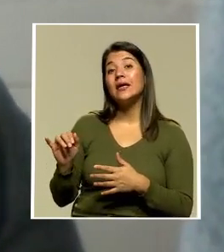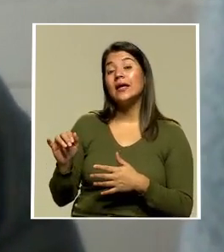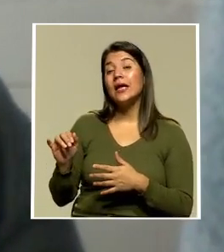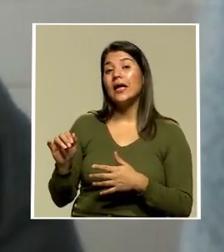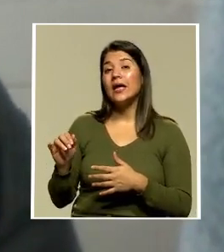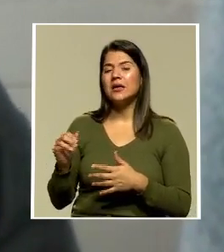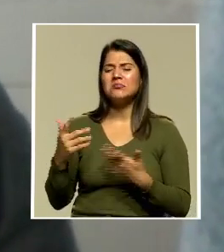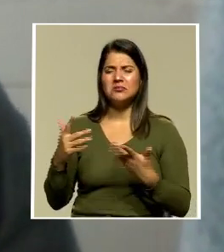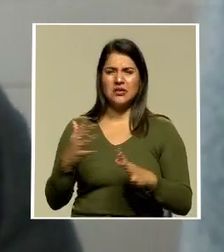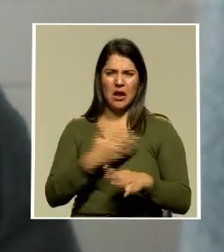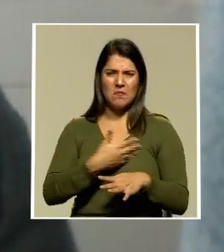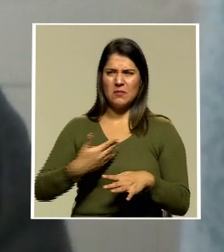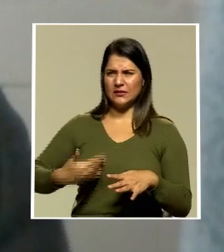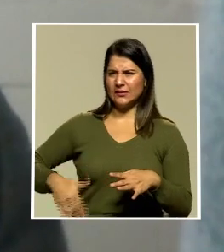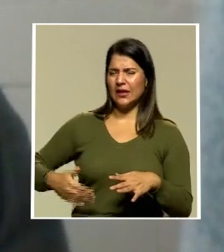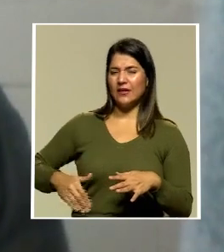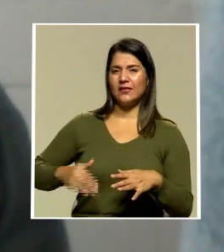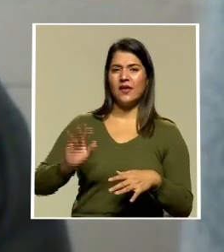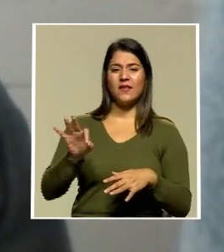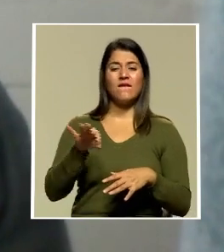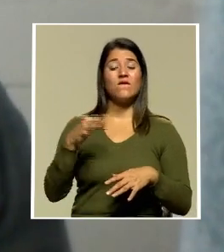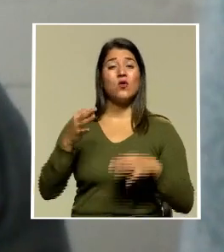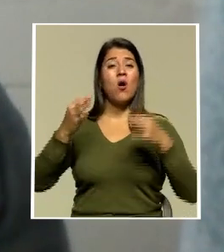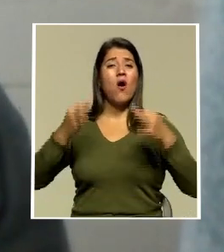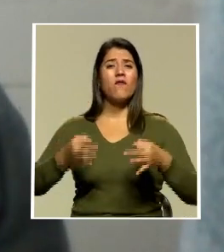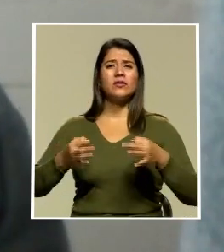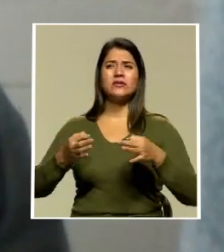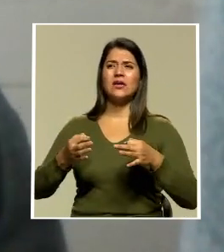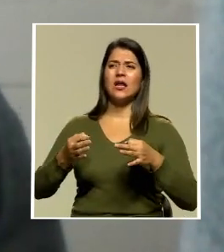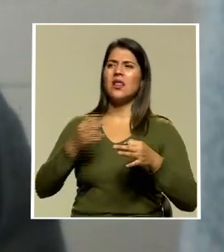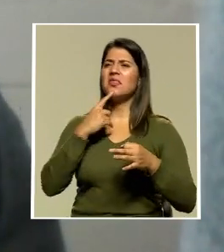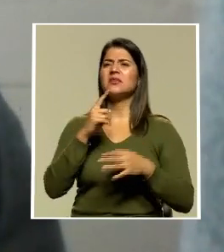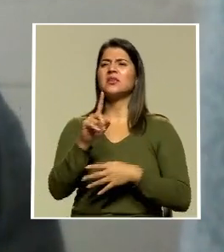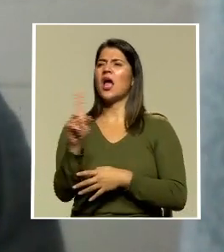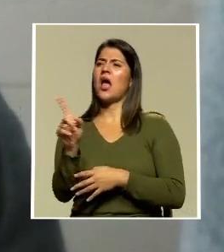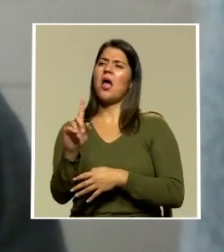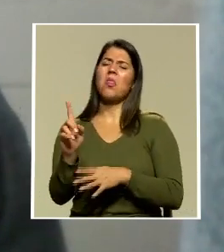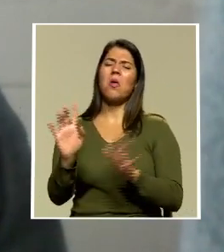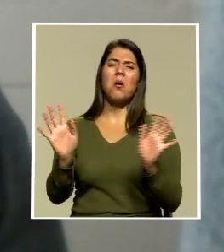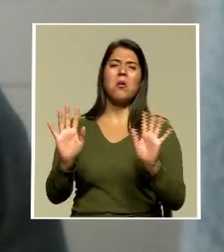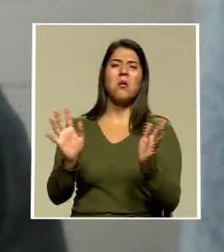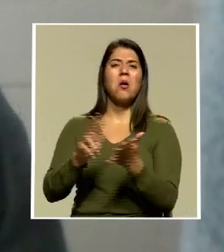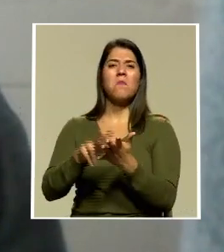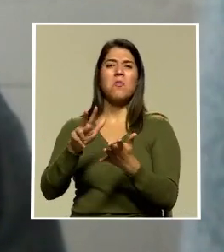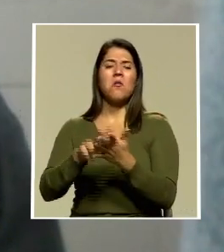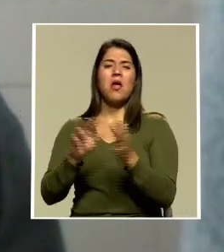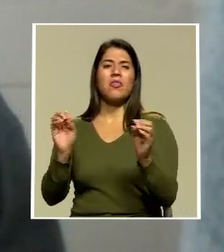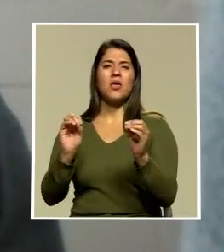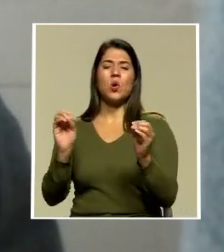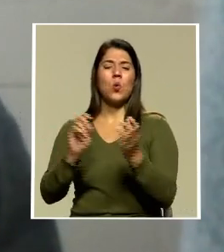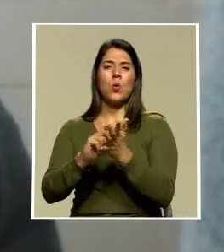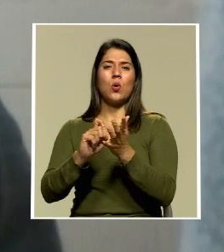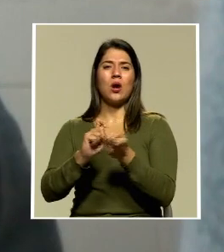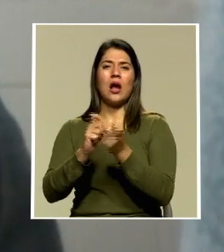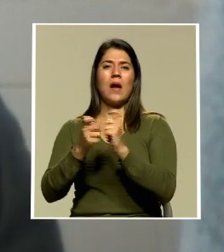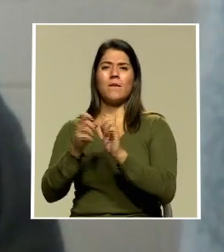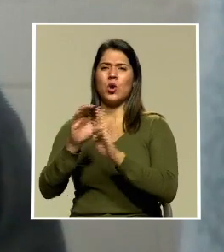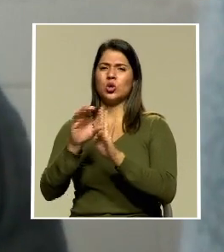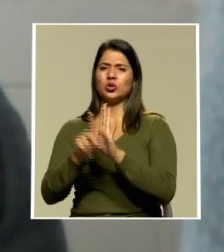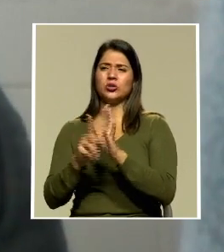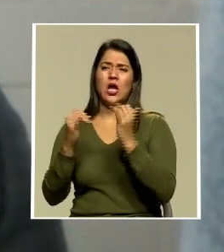presidencia ha negado oficialmente que se vaya a aprobar una reelección indefinida y que por ahora está